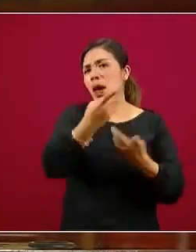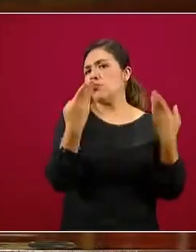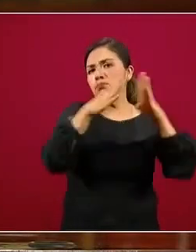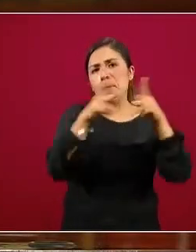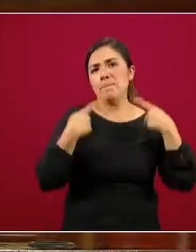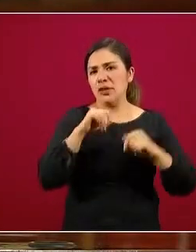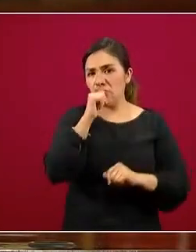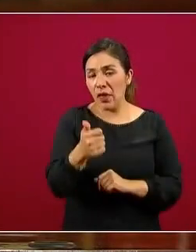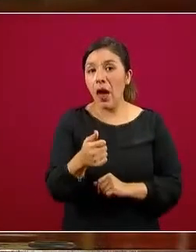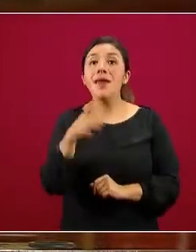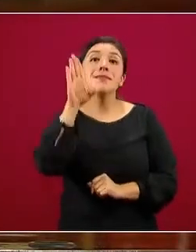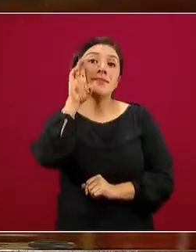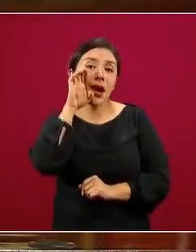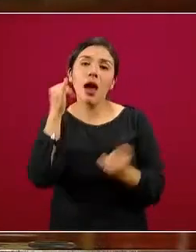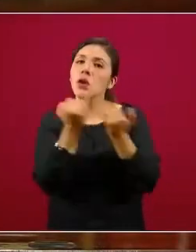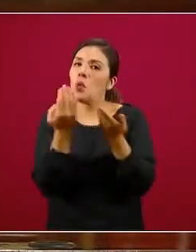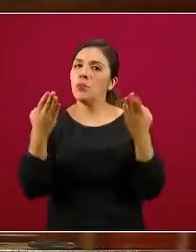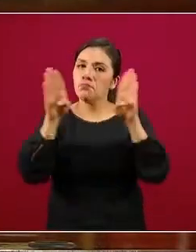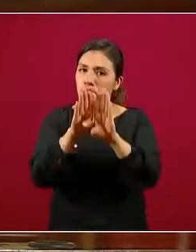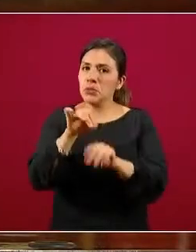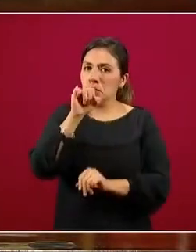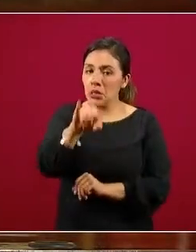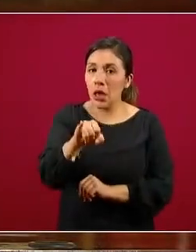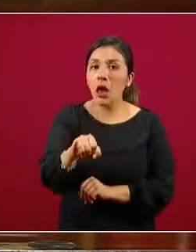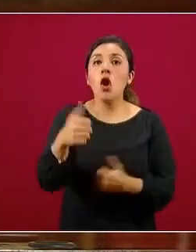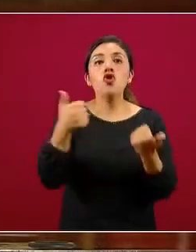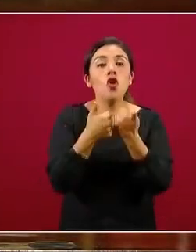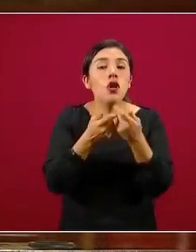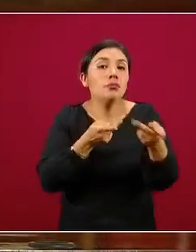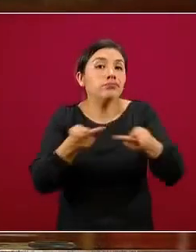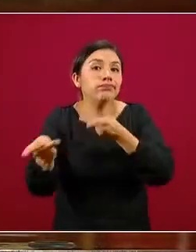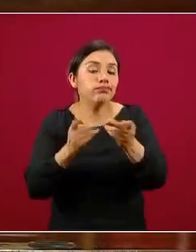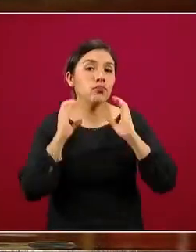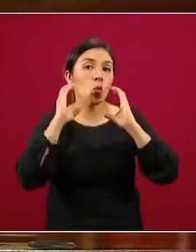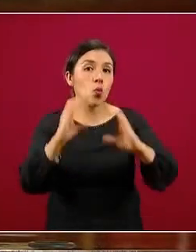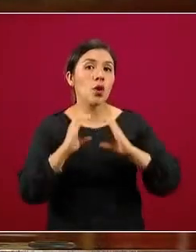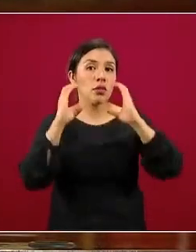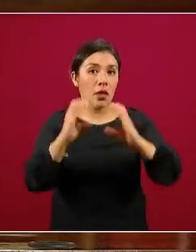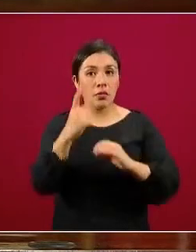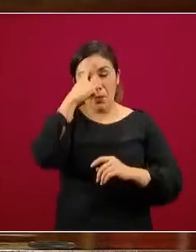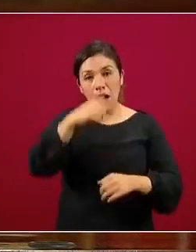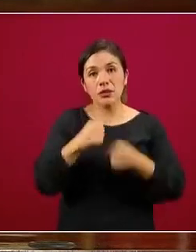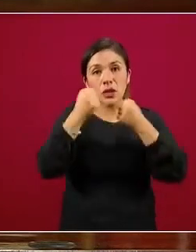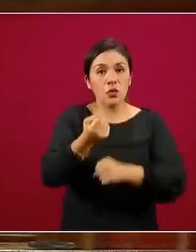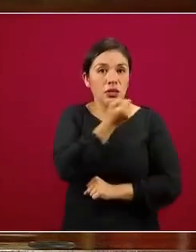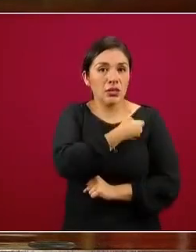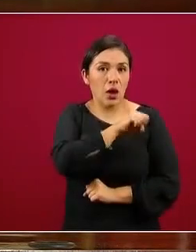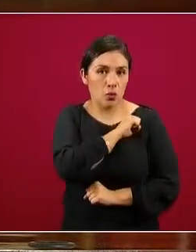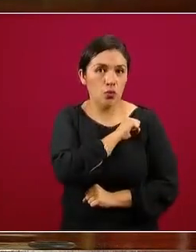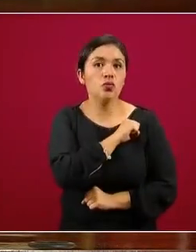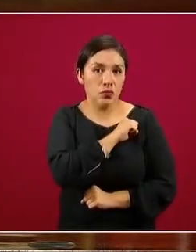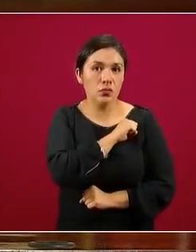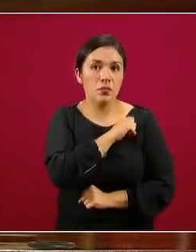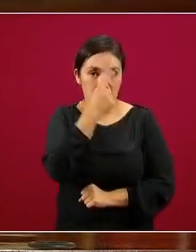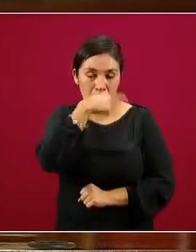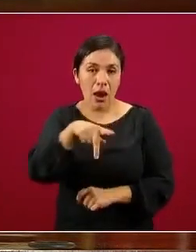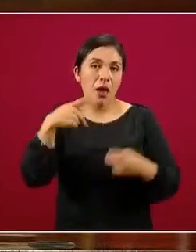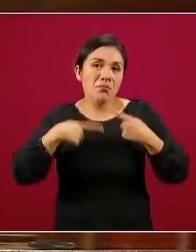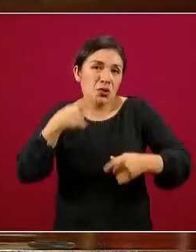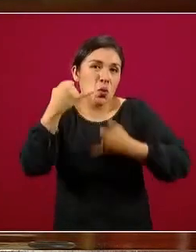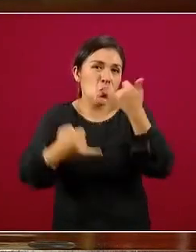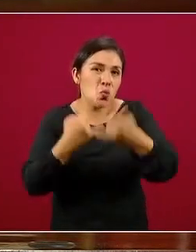naranja también se podrá jugar a puerta cerrada con los protocolos que de seguridad sanitaria para los